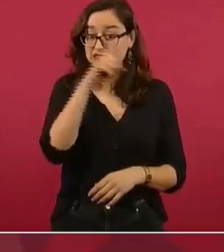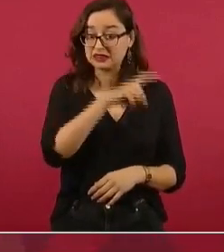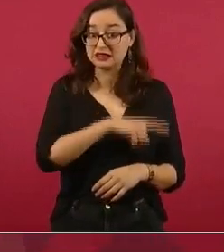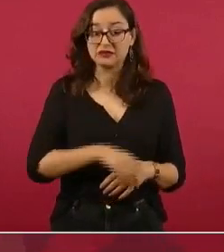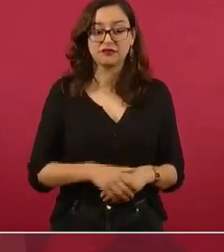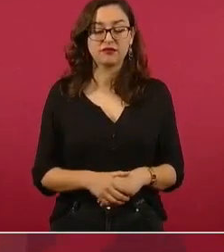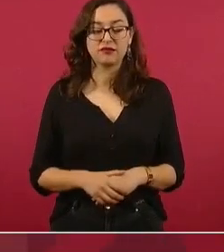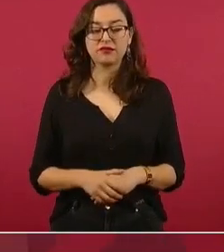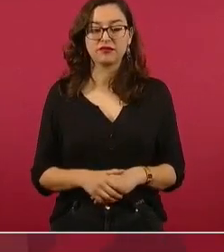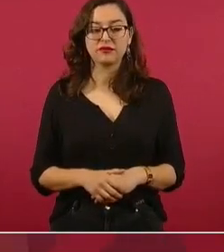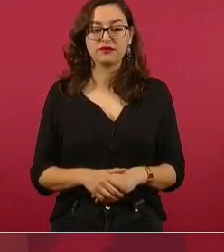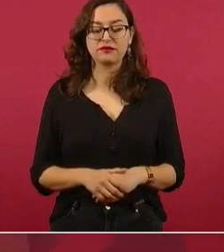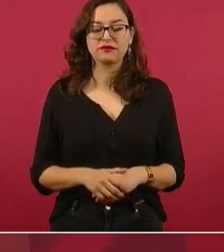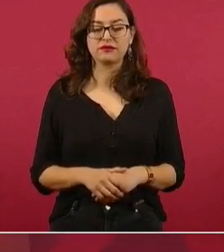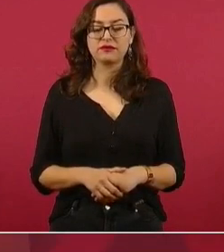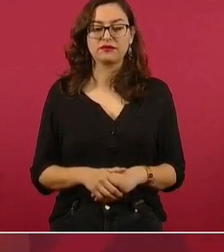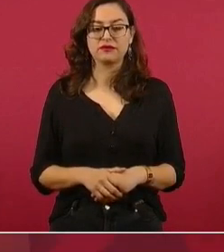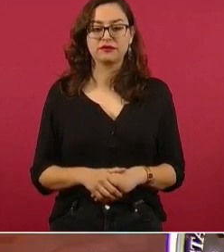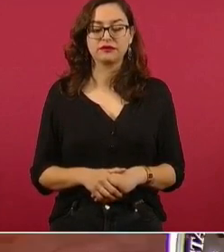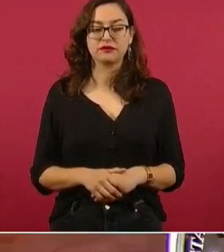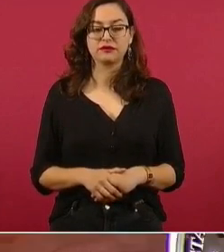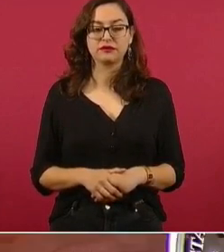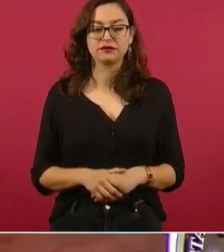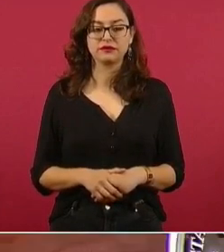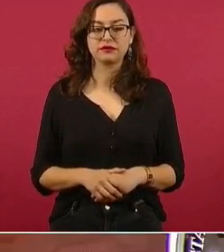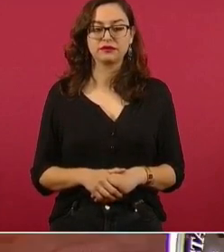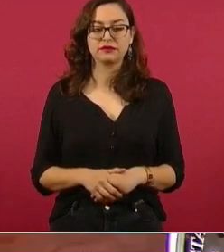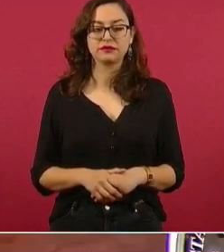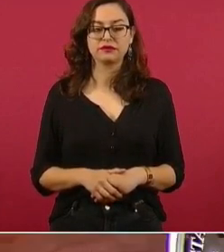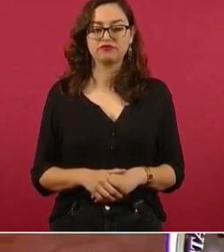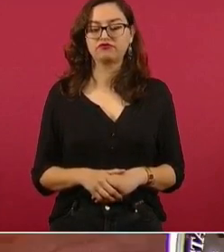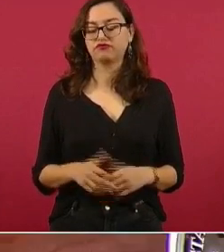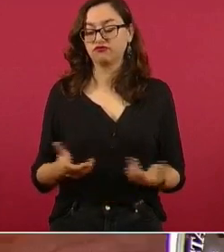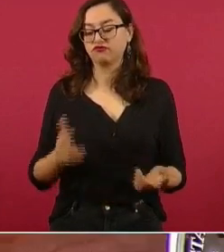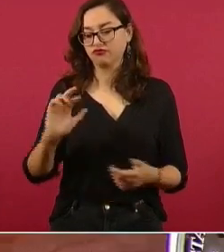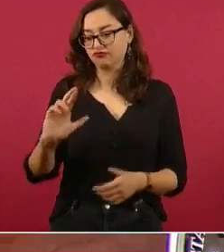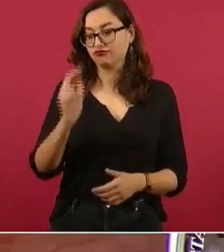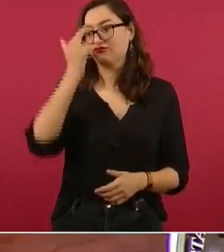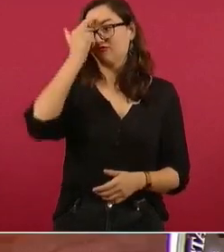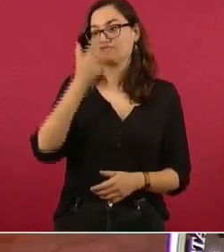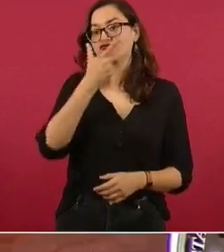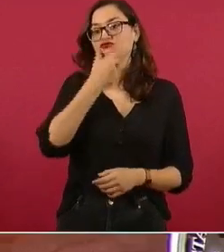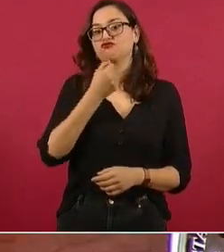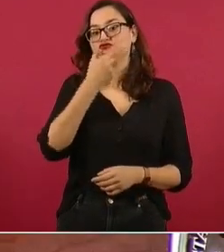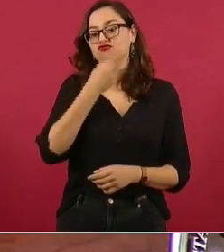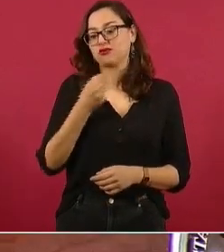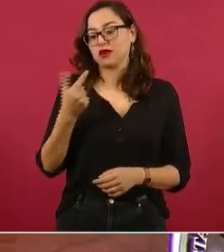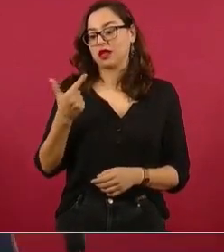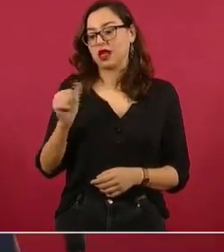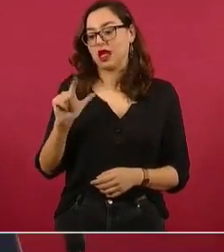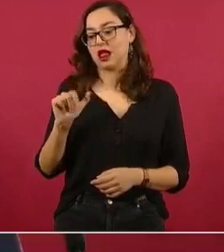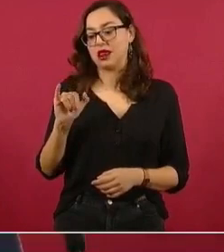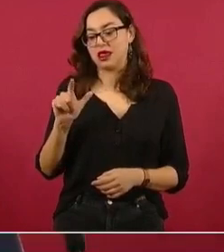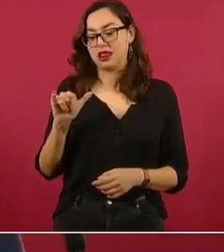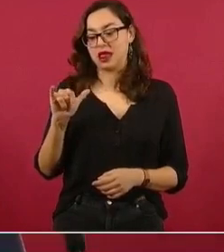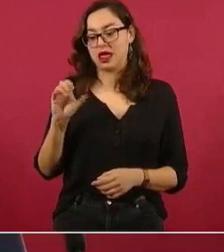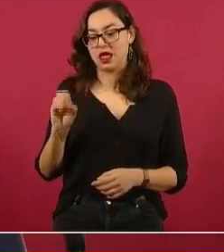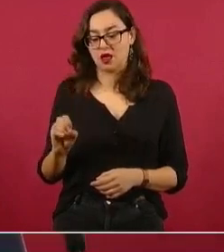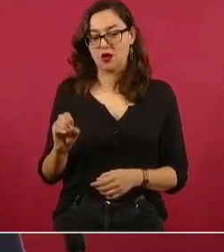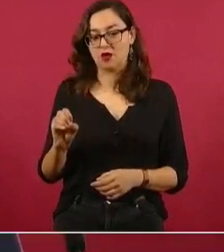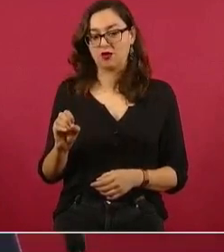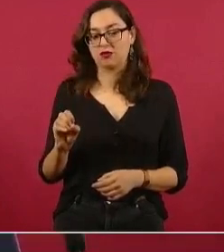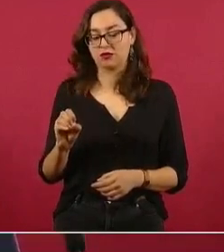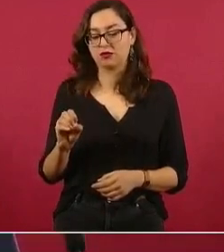él era Galileo, nos ayudaba en Junuta, éramos muy